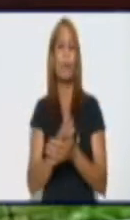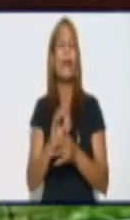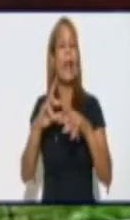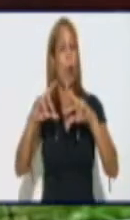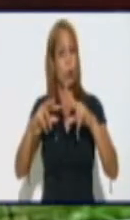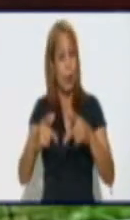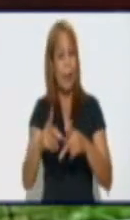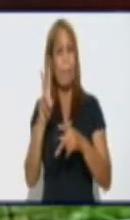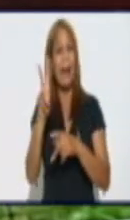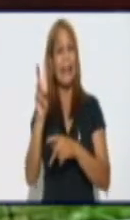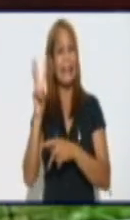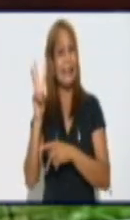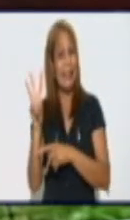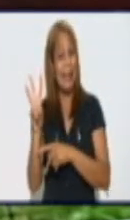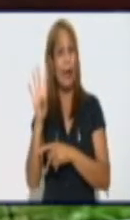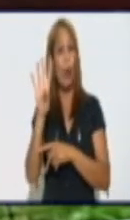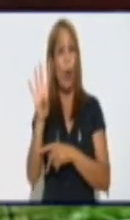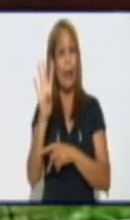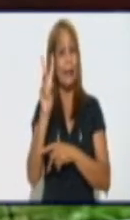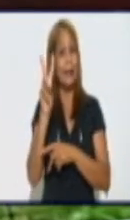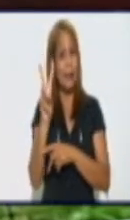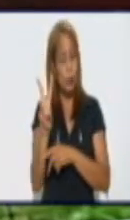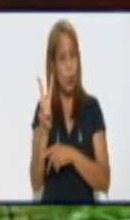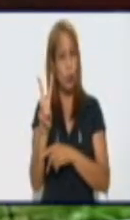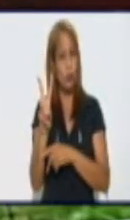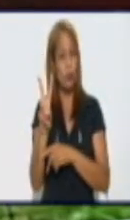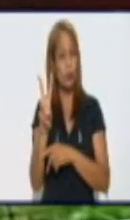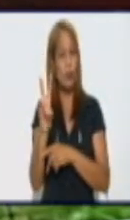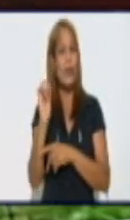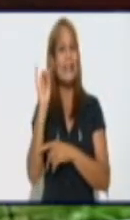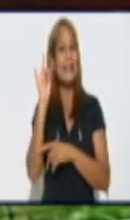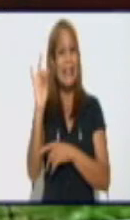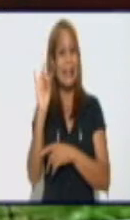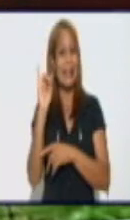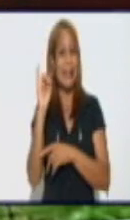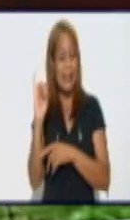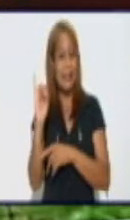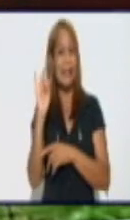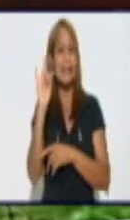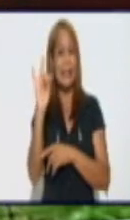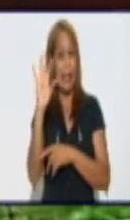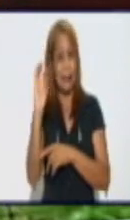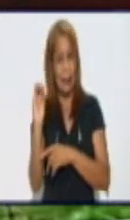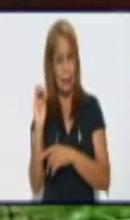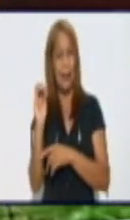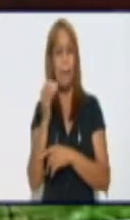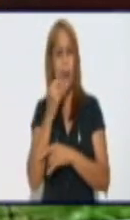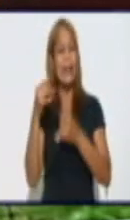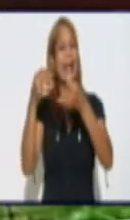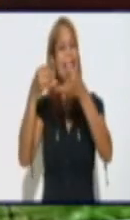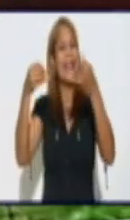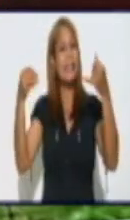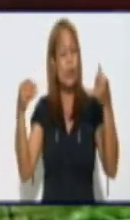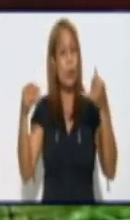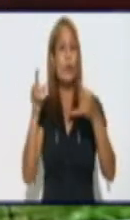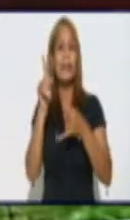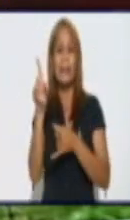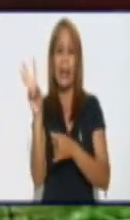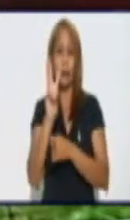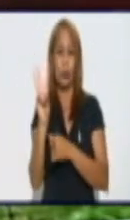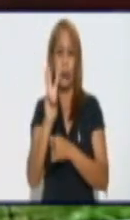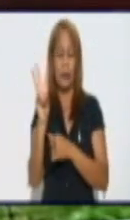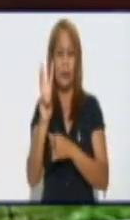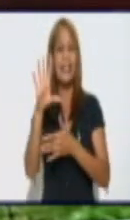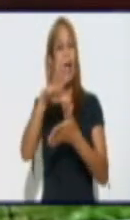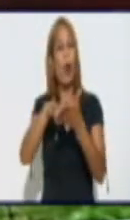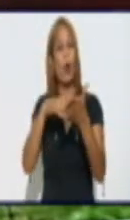23 42 76 70 extensión 133 en el horario